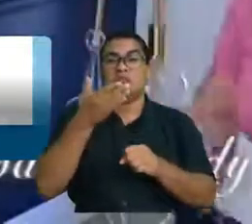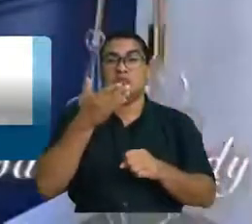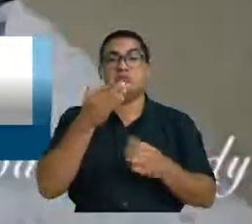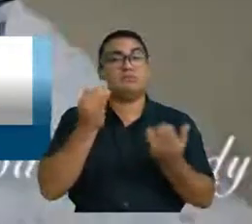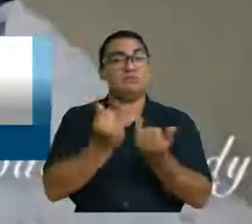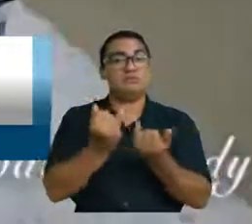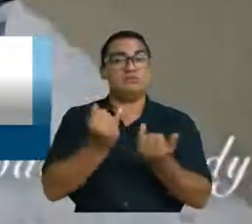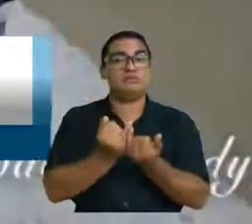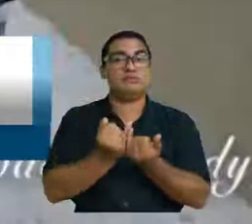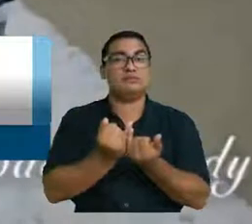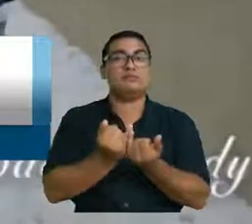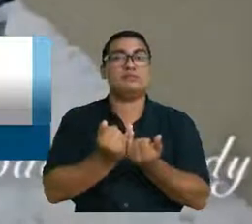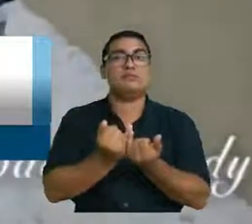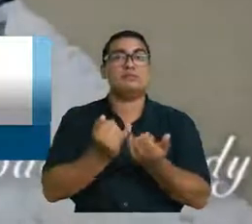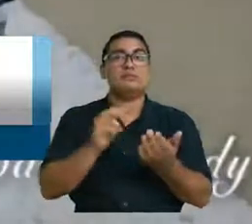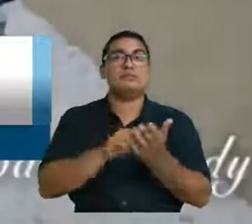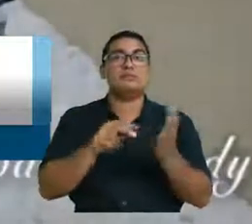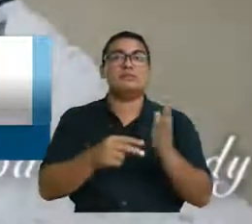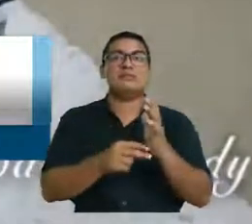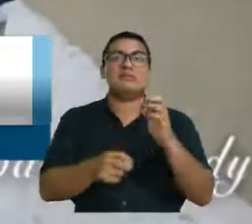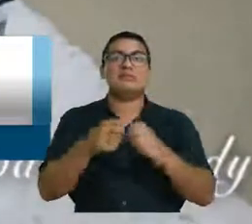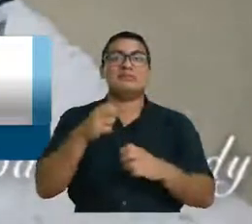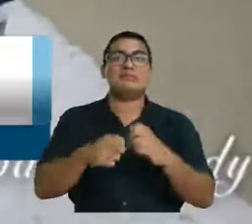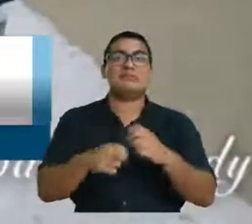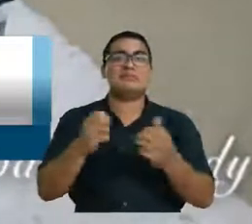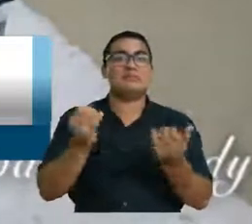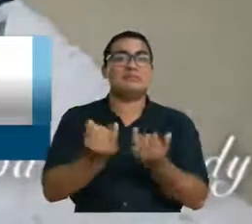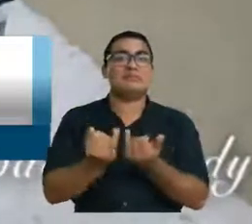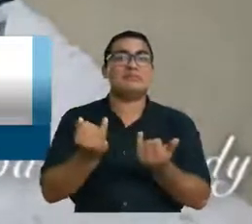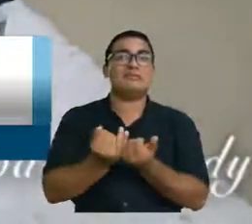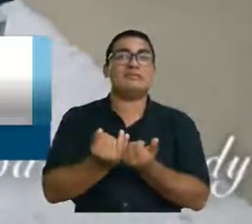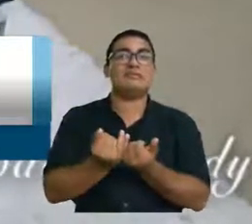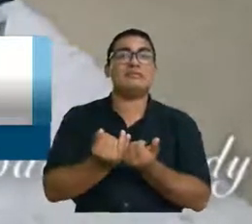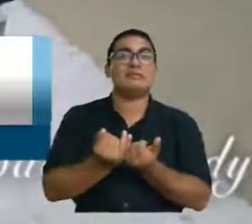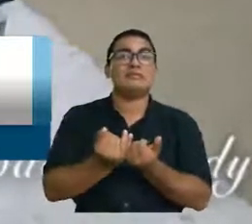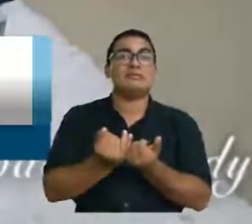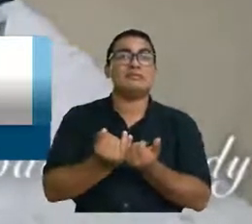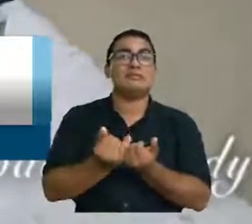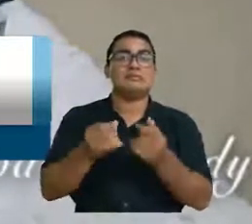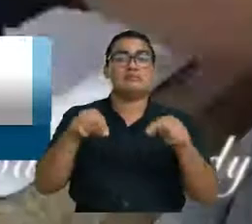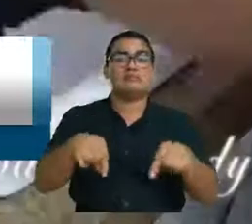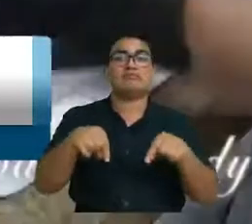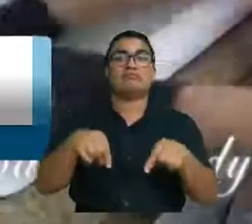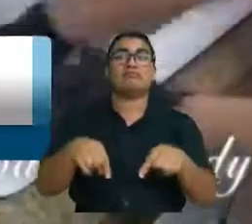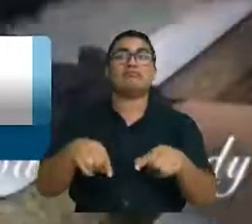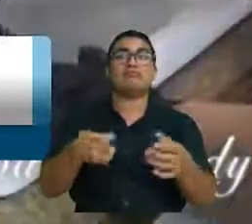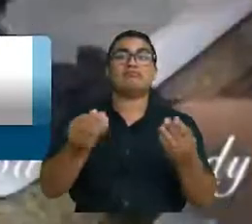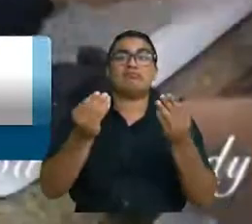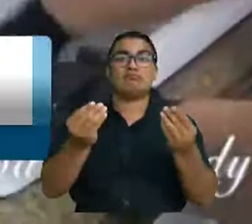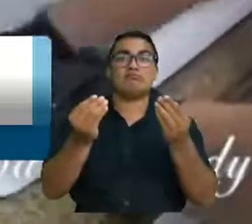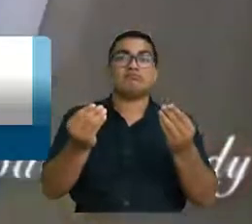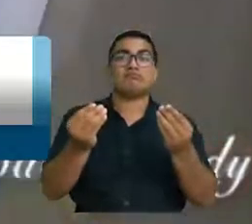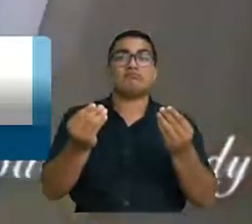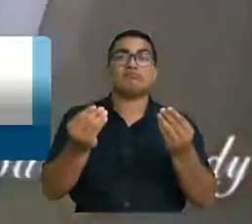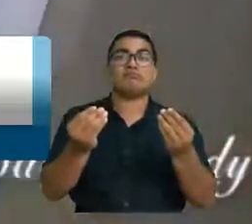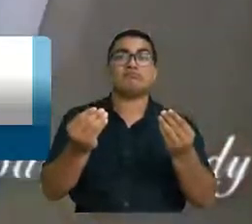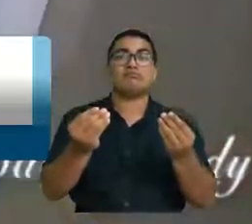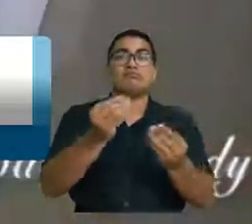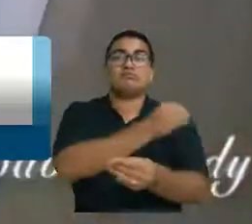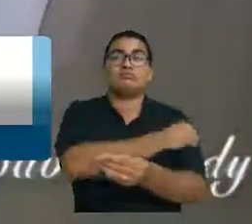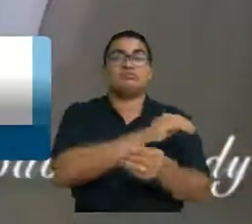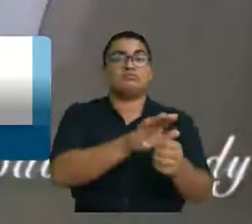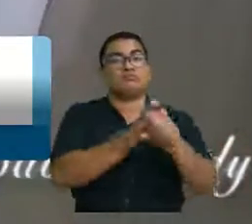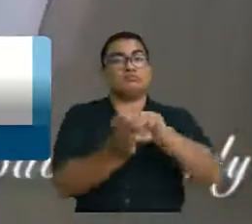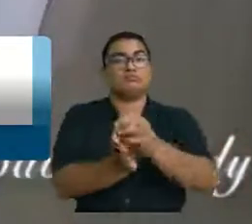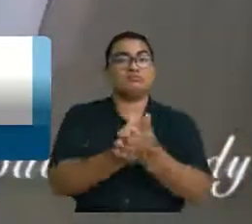síntomas. Así y es. Y afectamos nuestra salud al por el mal uso. Al igual que ahorita está haciéndose mucho uso del alcohol gel.